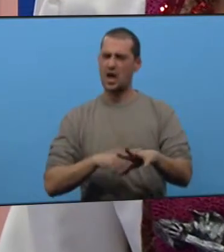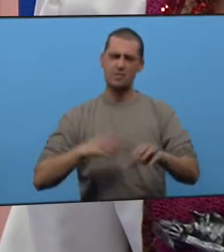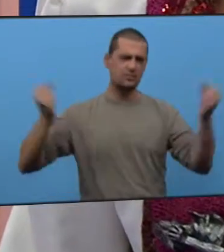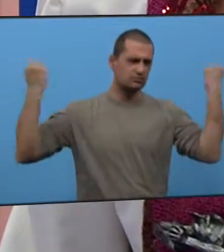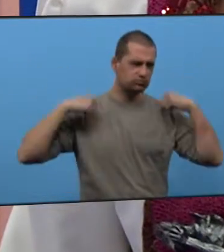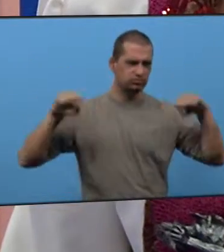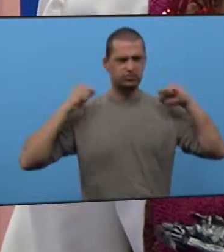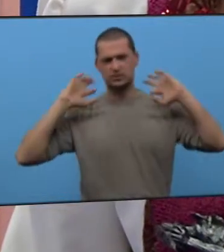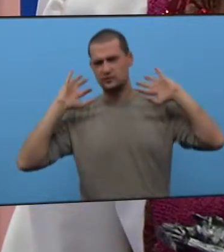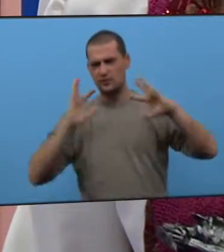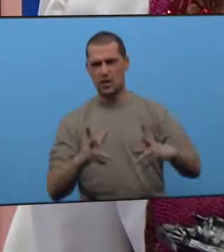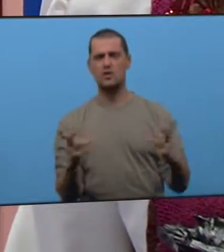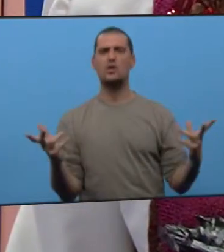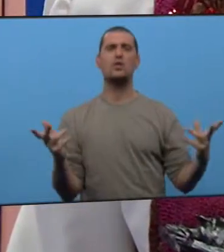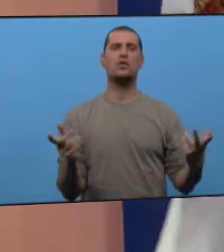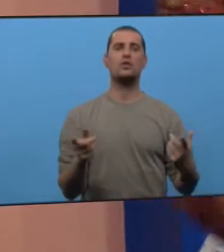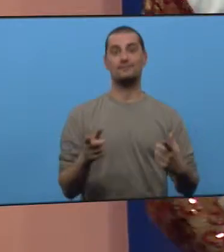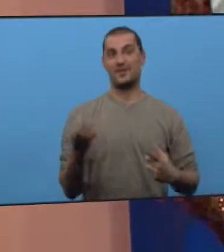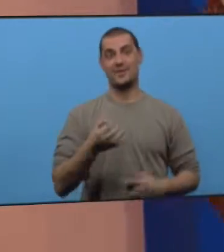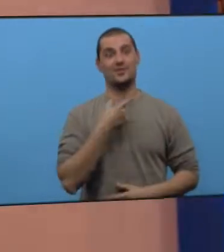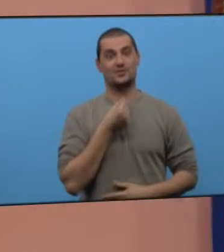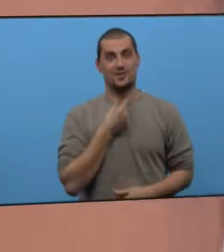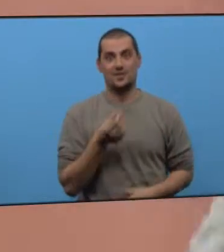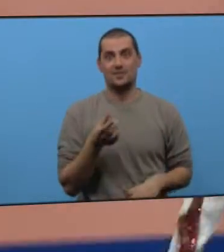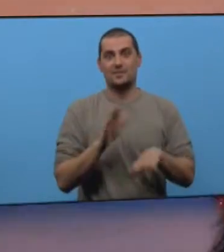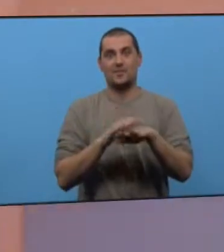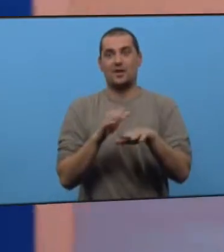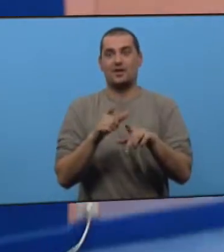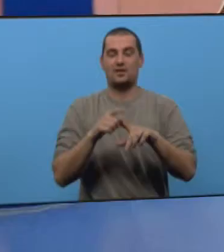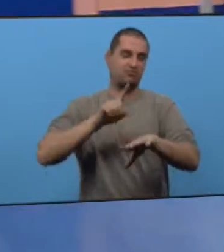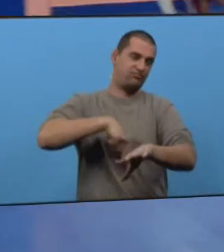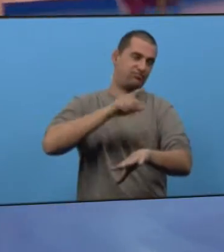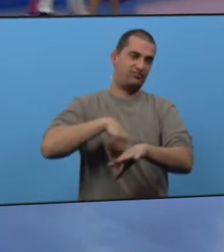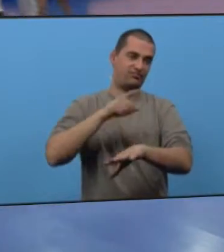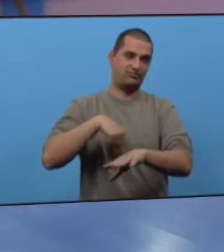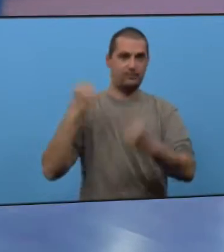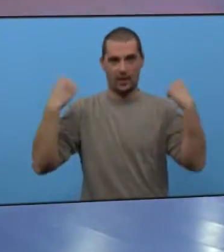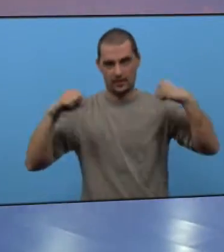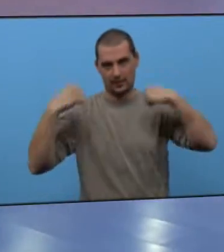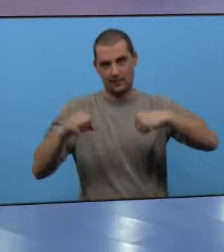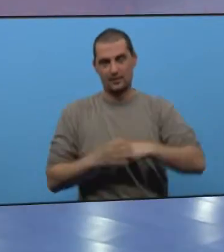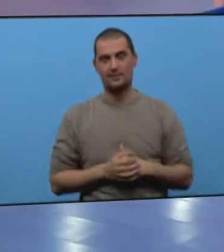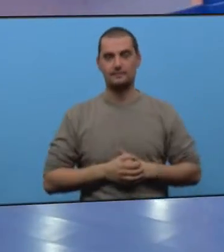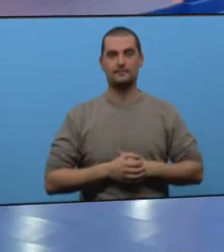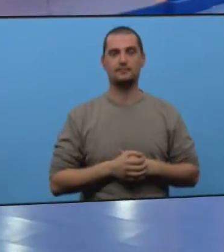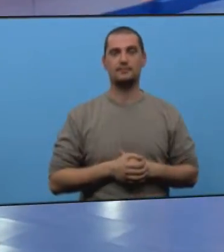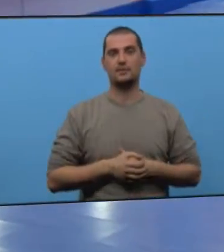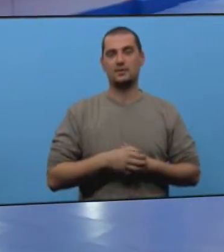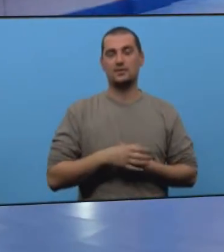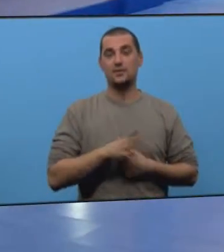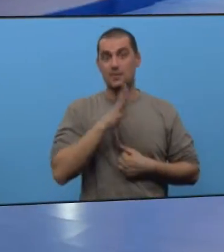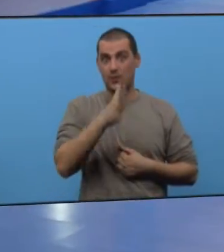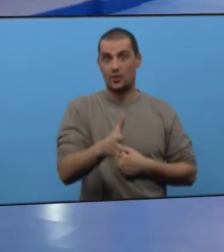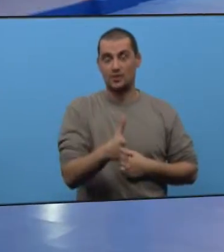moito esforzo, é algo que che ten que gustar porque ten moitas horas de dedicación. De